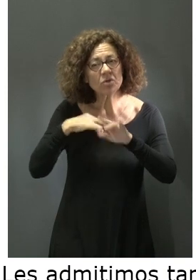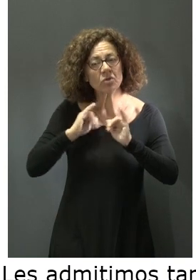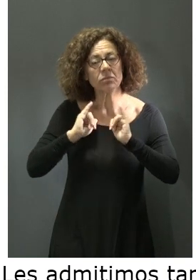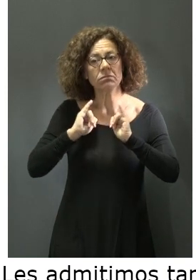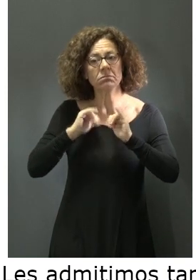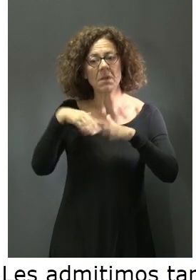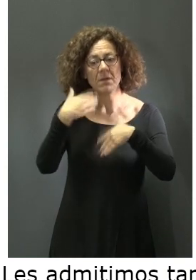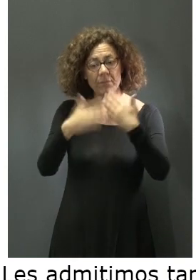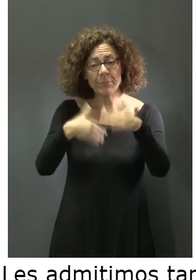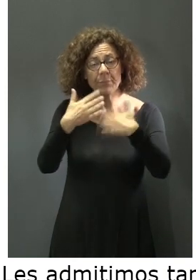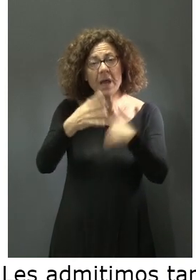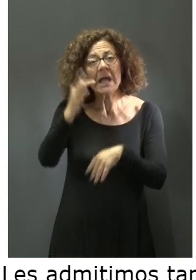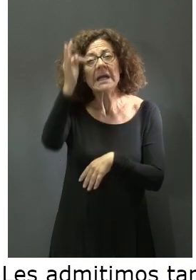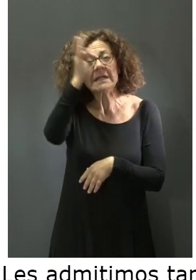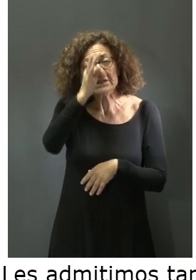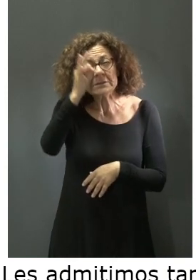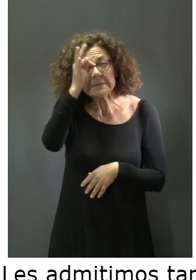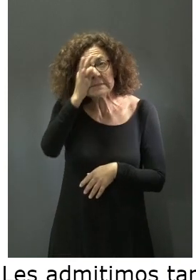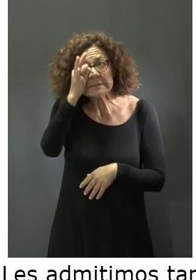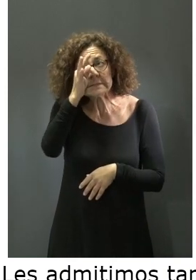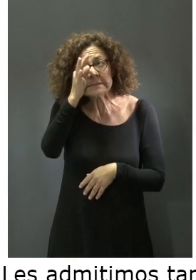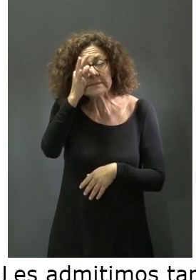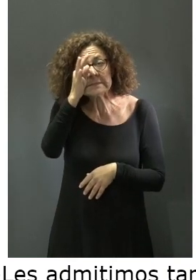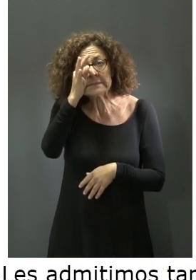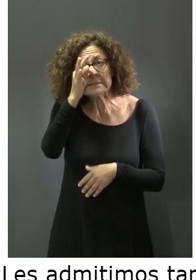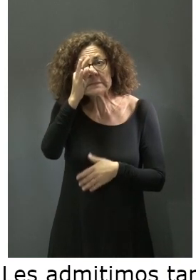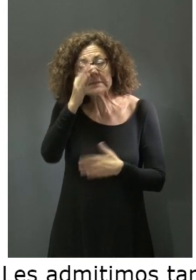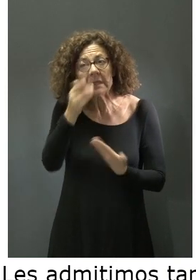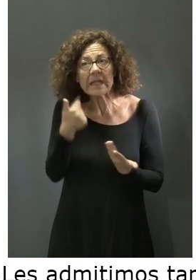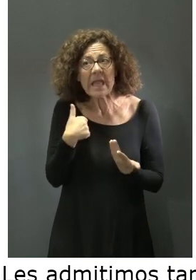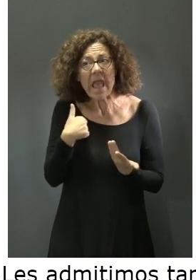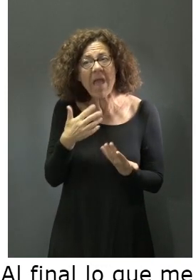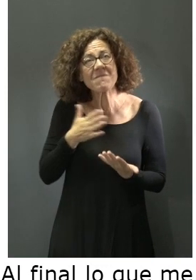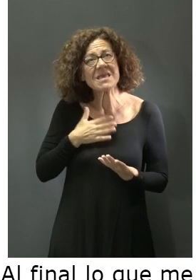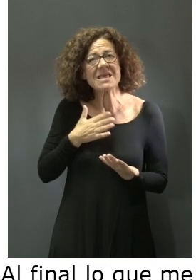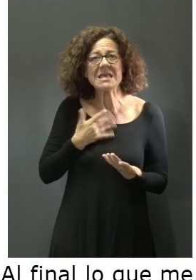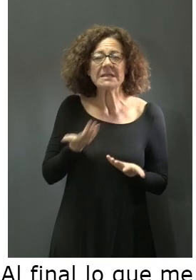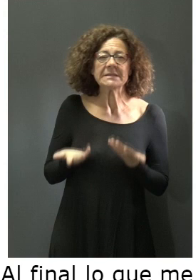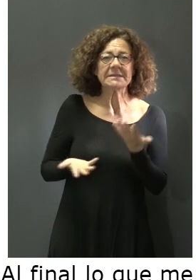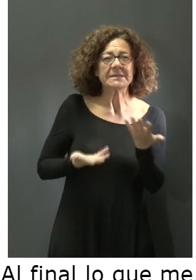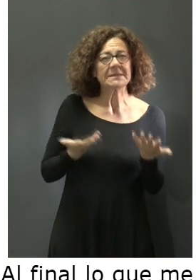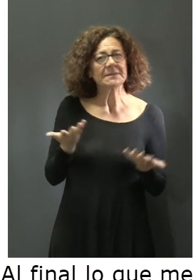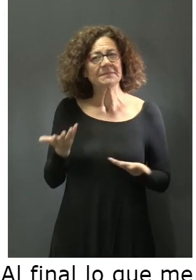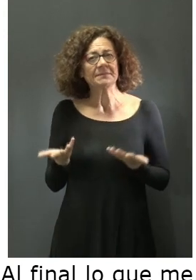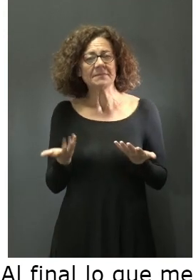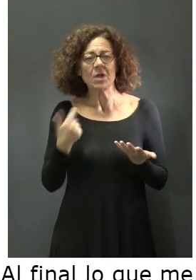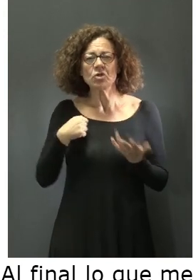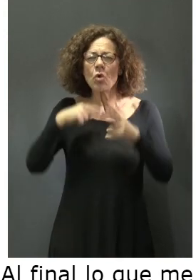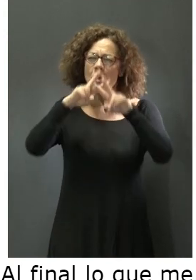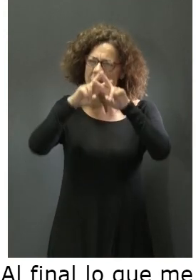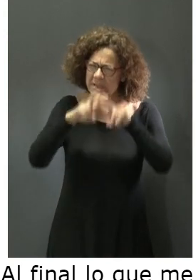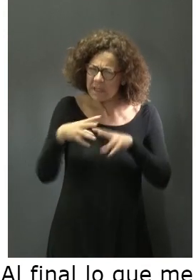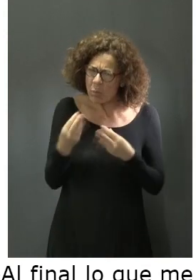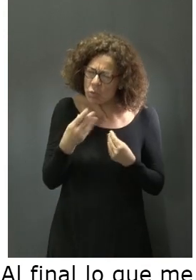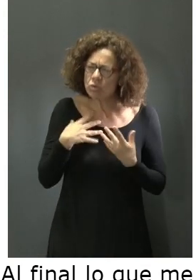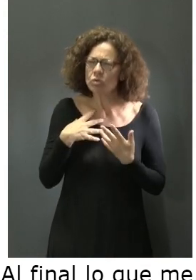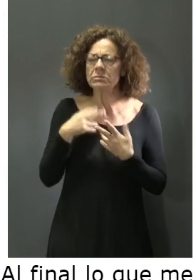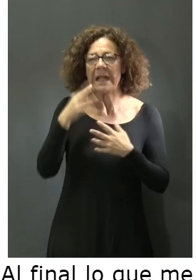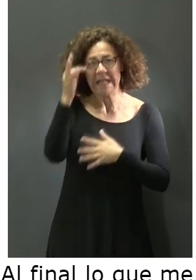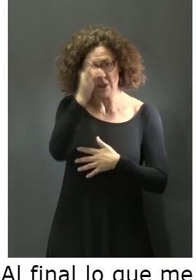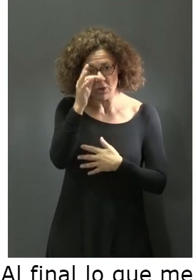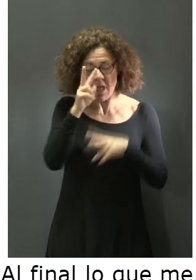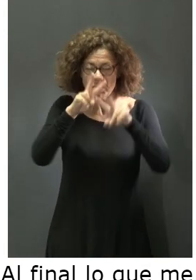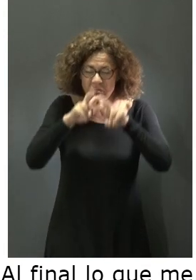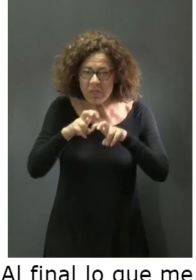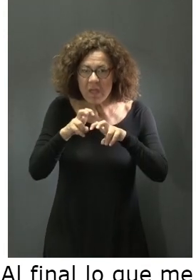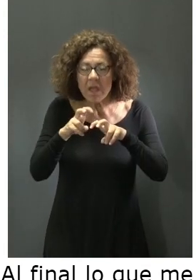punto teórico en el que no me convencía del todo. O sea, yo investigué mucho de forma teórica y llegó un punto